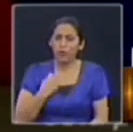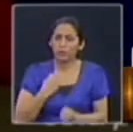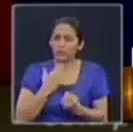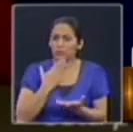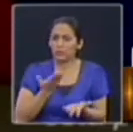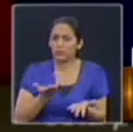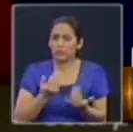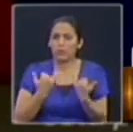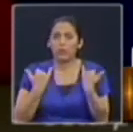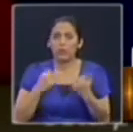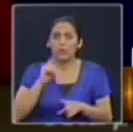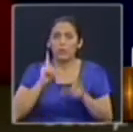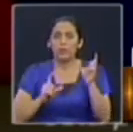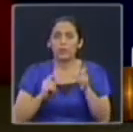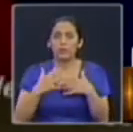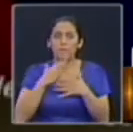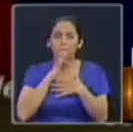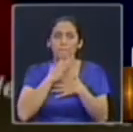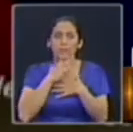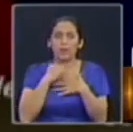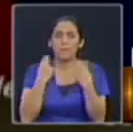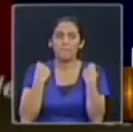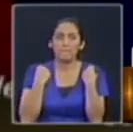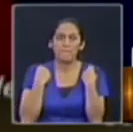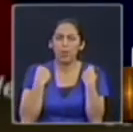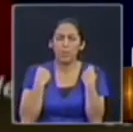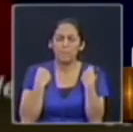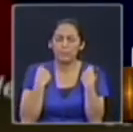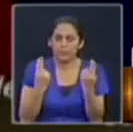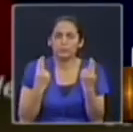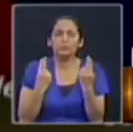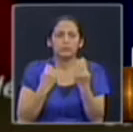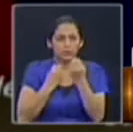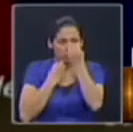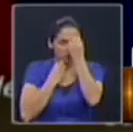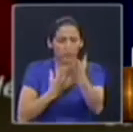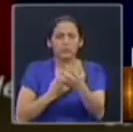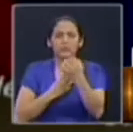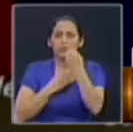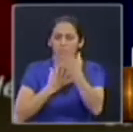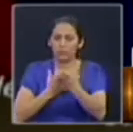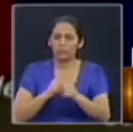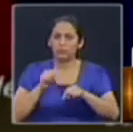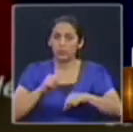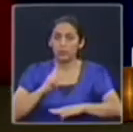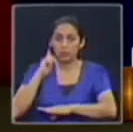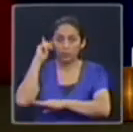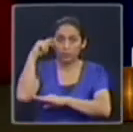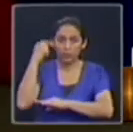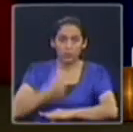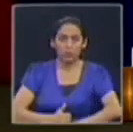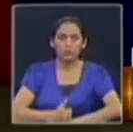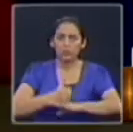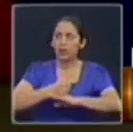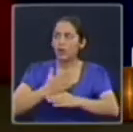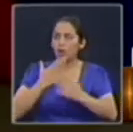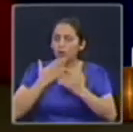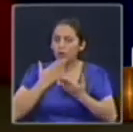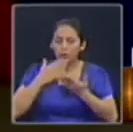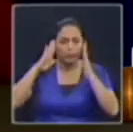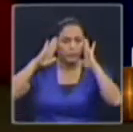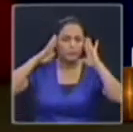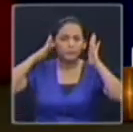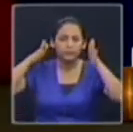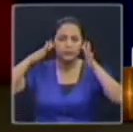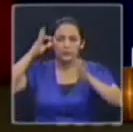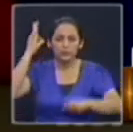está perdiendo el miedo a denunciar. A denunciar las injusticias, y debemos responder como país y como gobierno a la altura de esta dolorosa